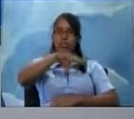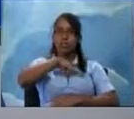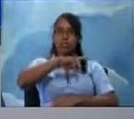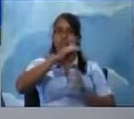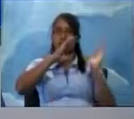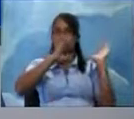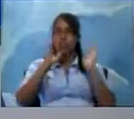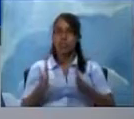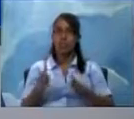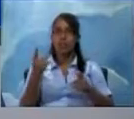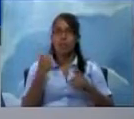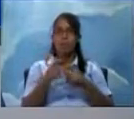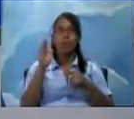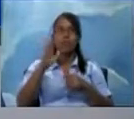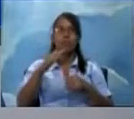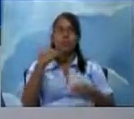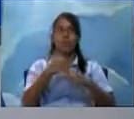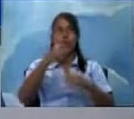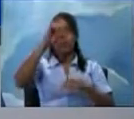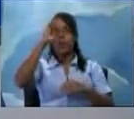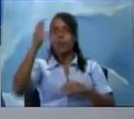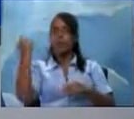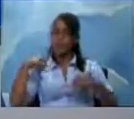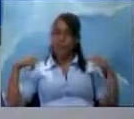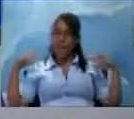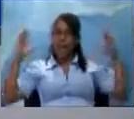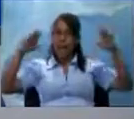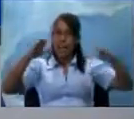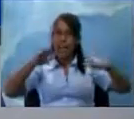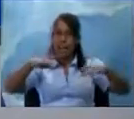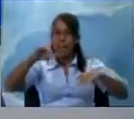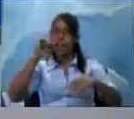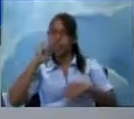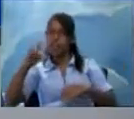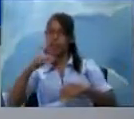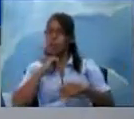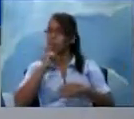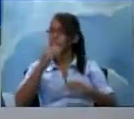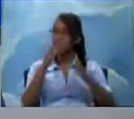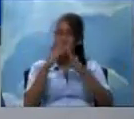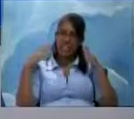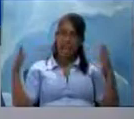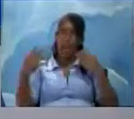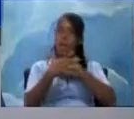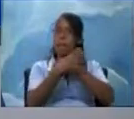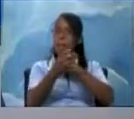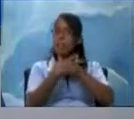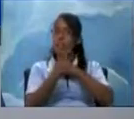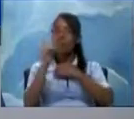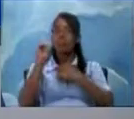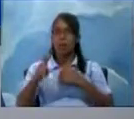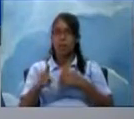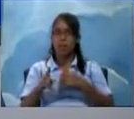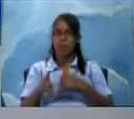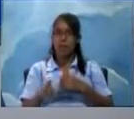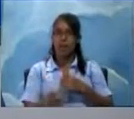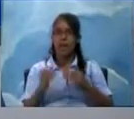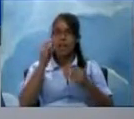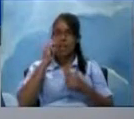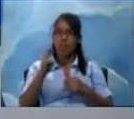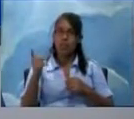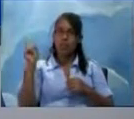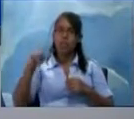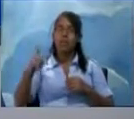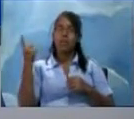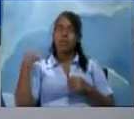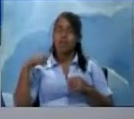los creyentes. Pero así como Dios tiene ángeles, el diablo es un gran imitador, que el Señor lo reprenda. Amén. El diablo